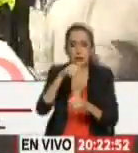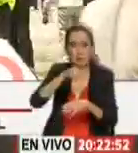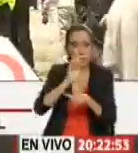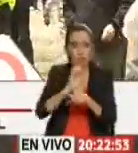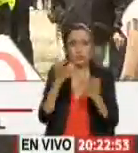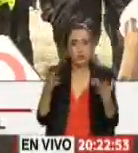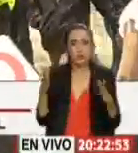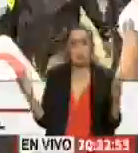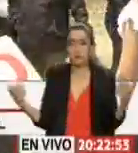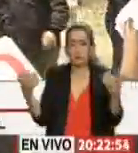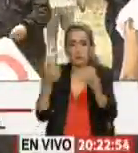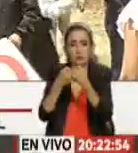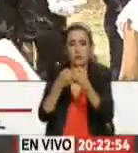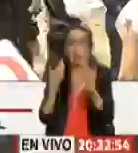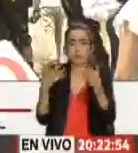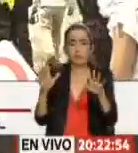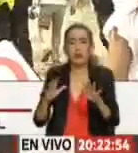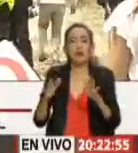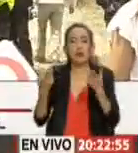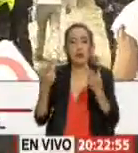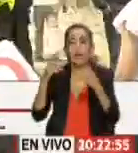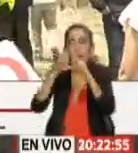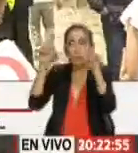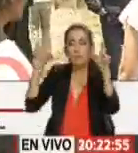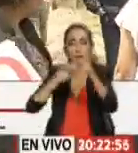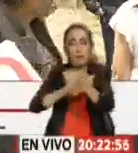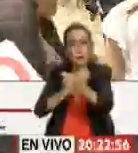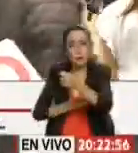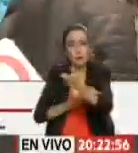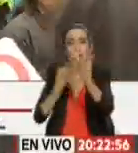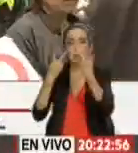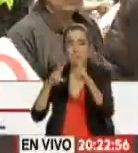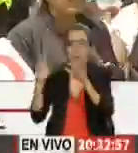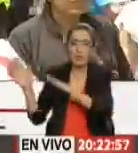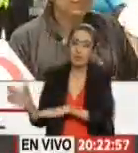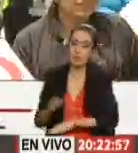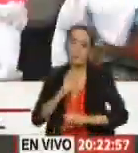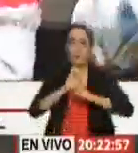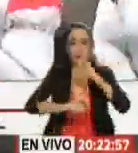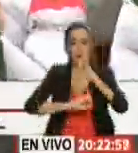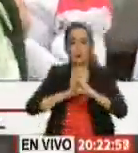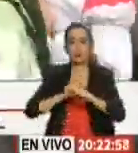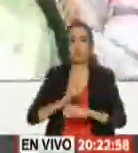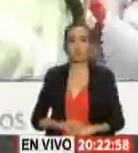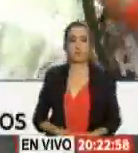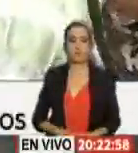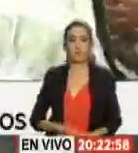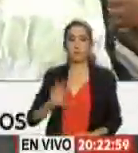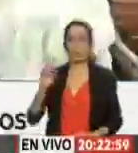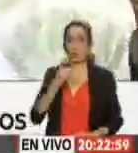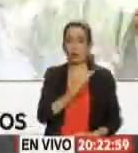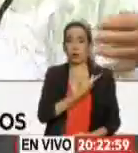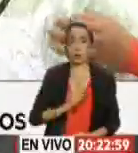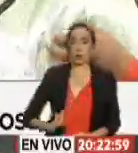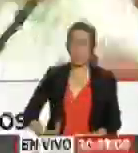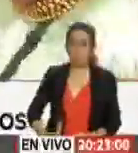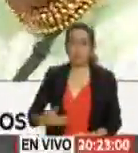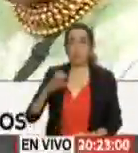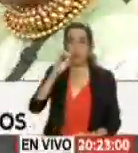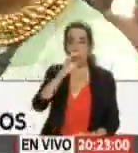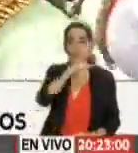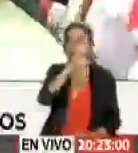conseguir hacer que la cebada nacional sea fuerte para producir aquí y también a nivel internacional. El vicepresidente Otto